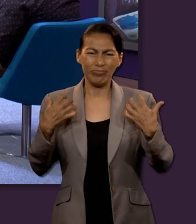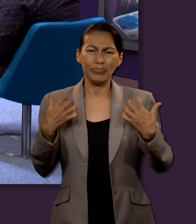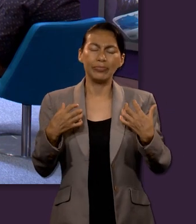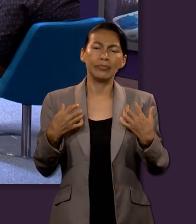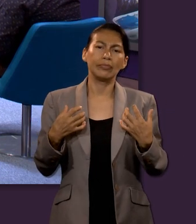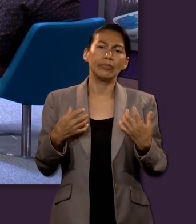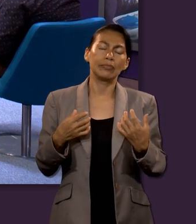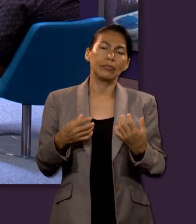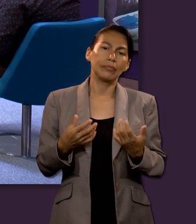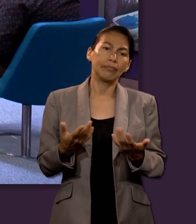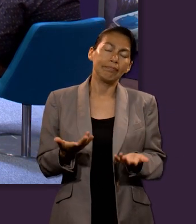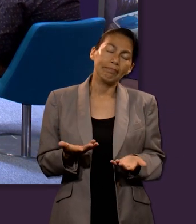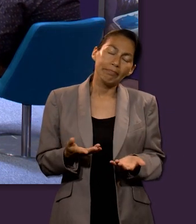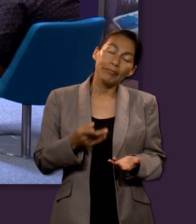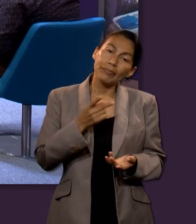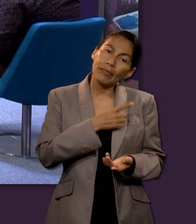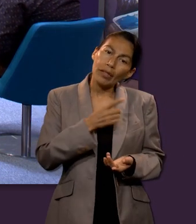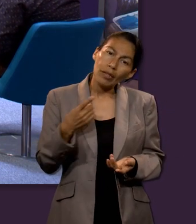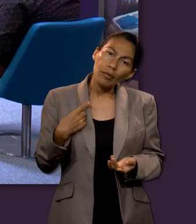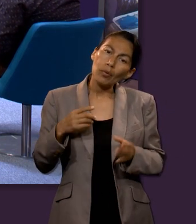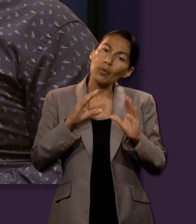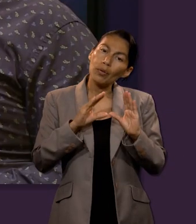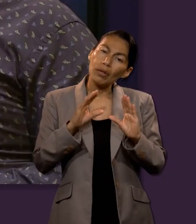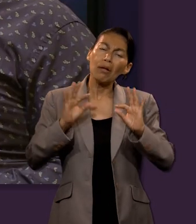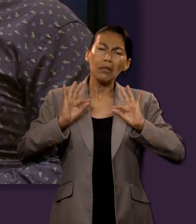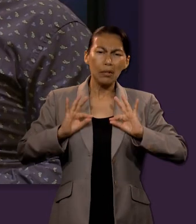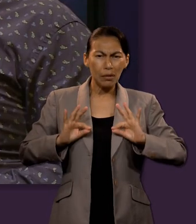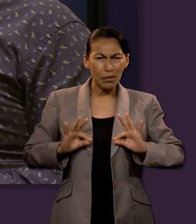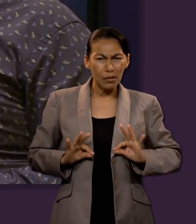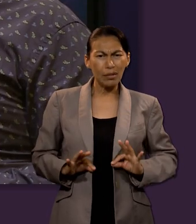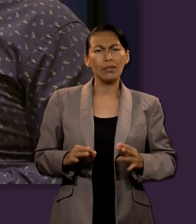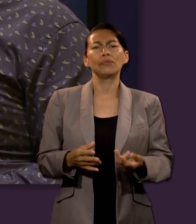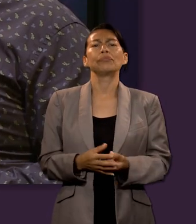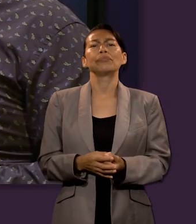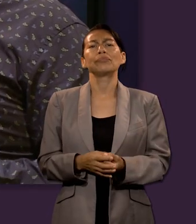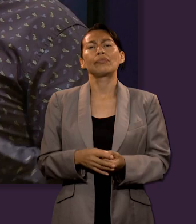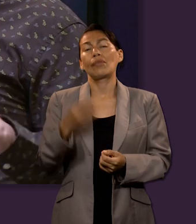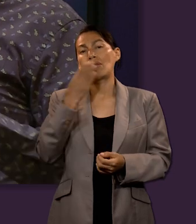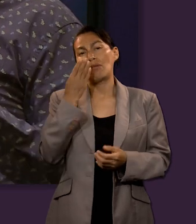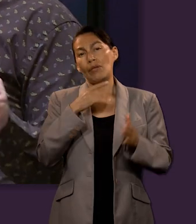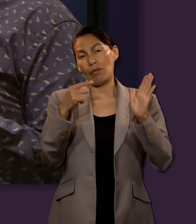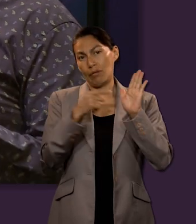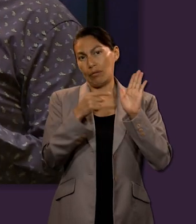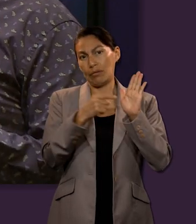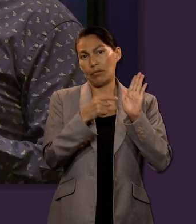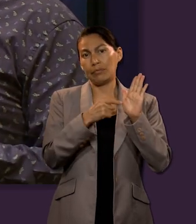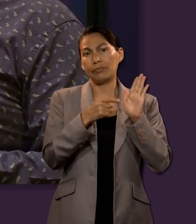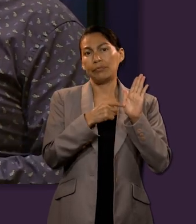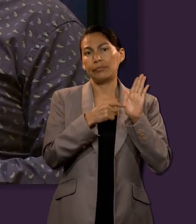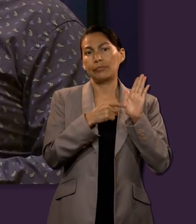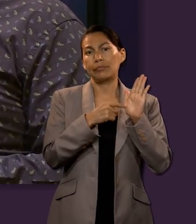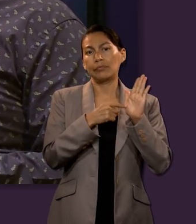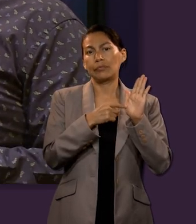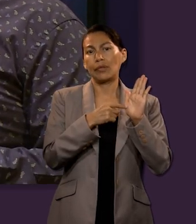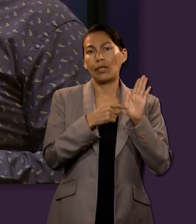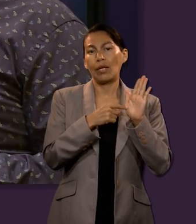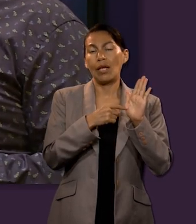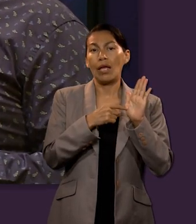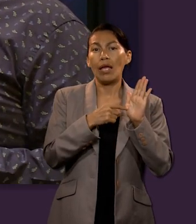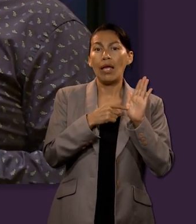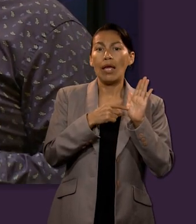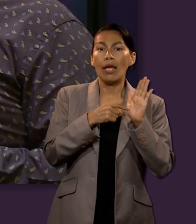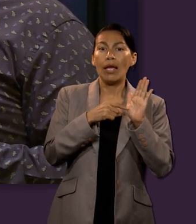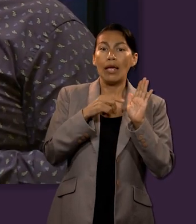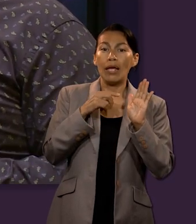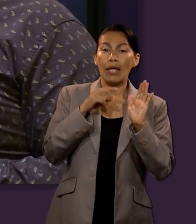a vernos dado no entonces creo que debemos de cuidar esa actitud y considerar sobre todo que como decía el texto clave de esta semana que es un